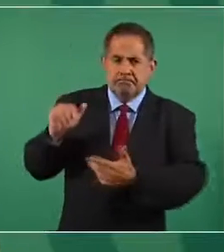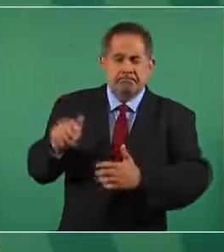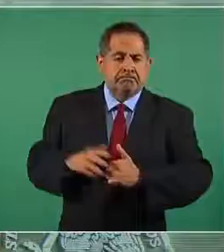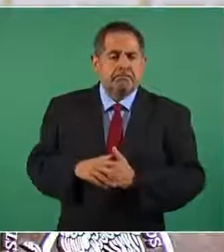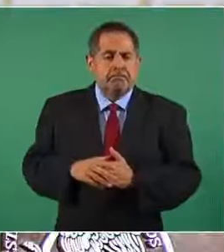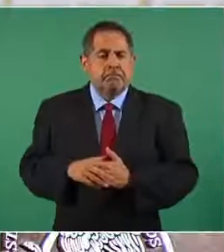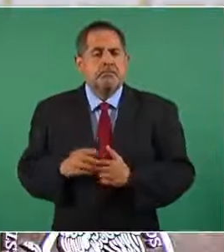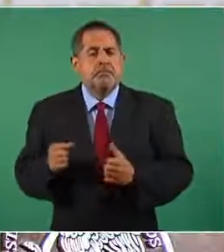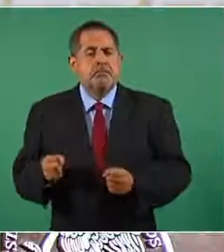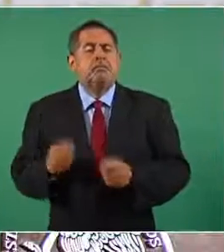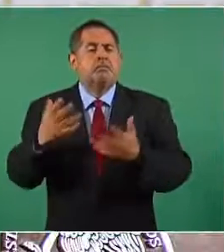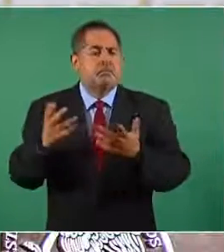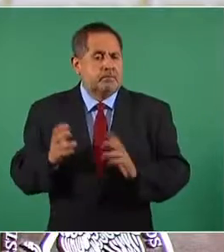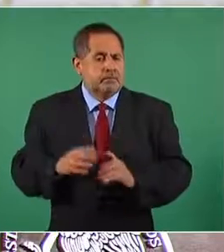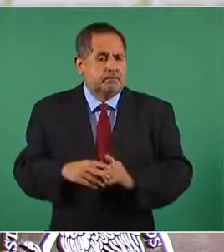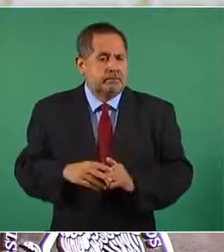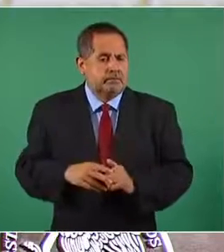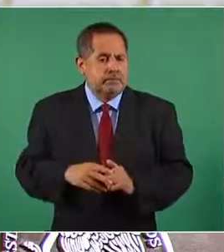cuántas